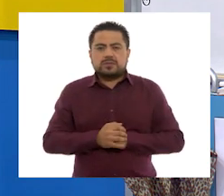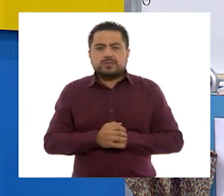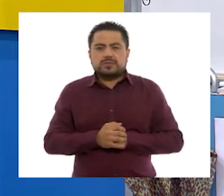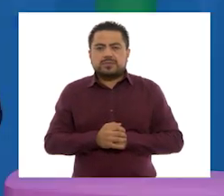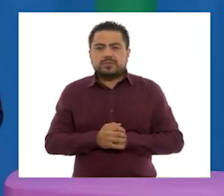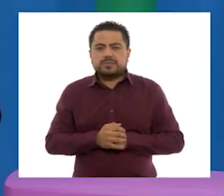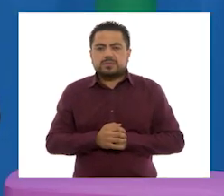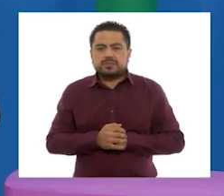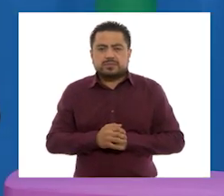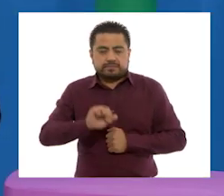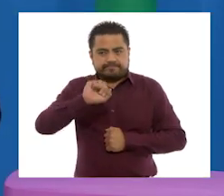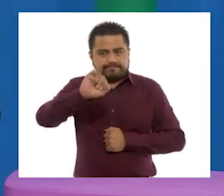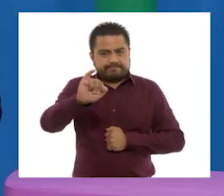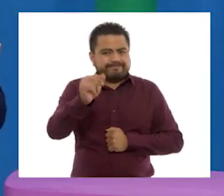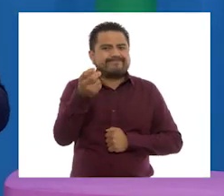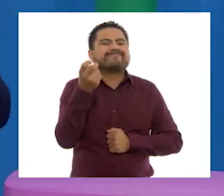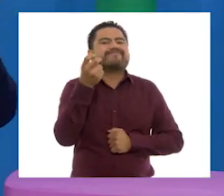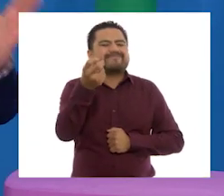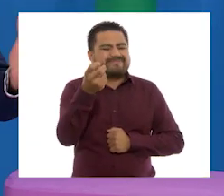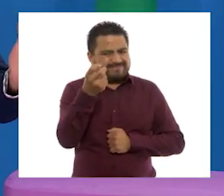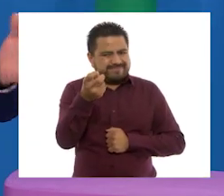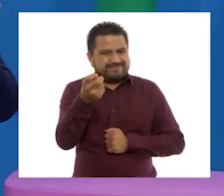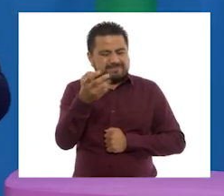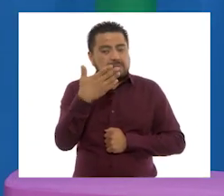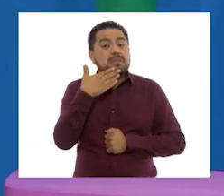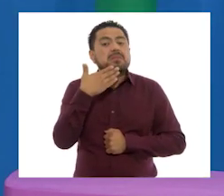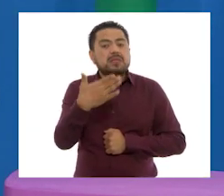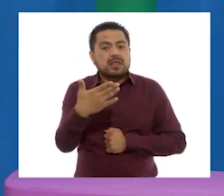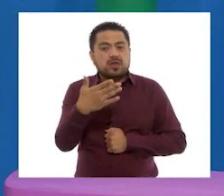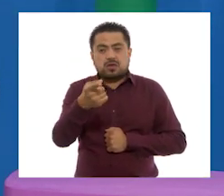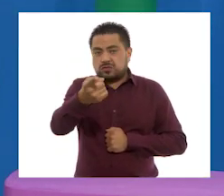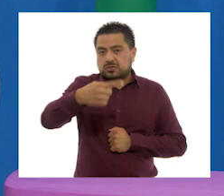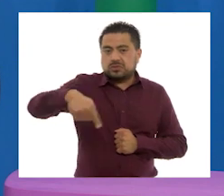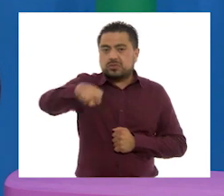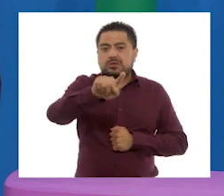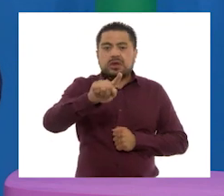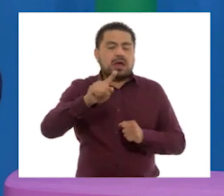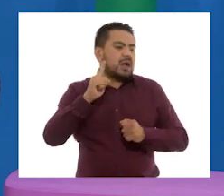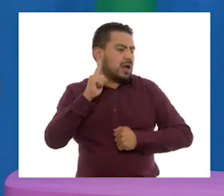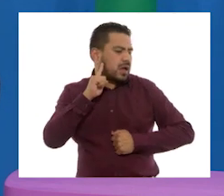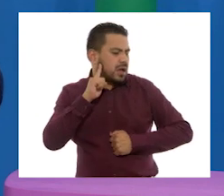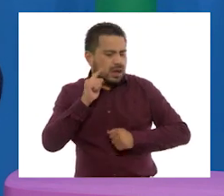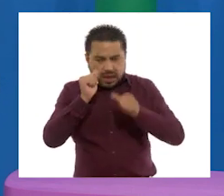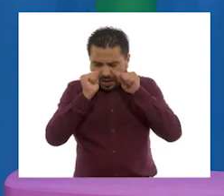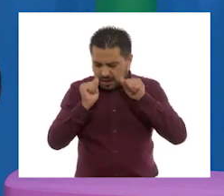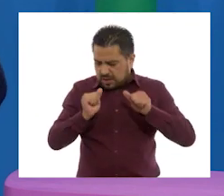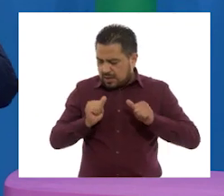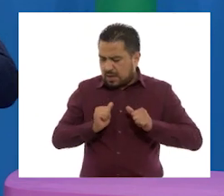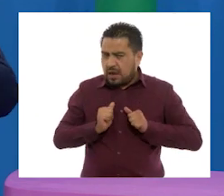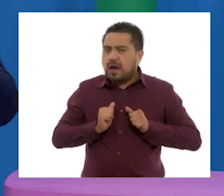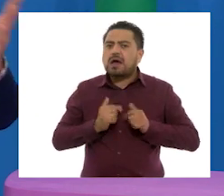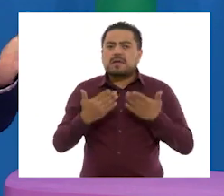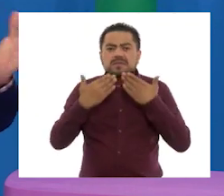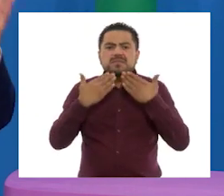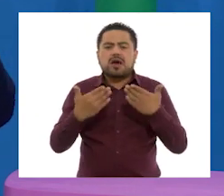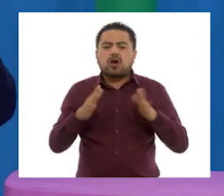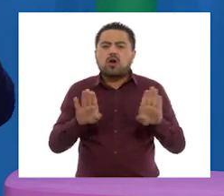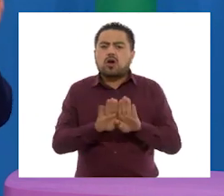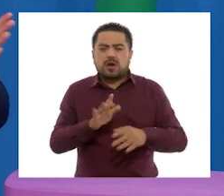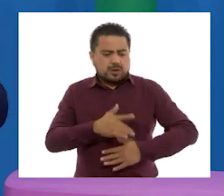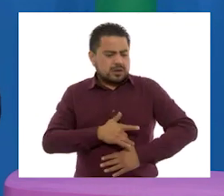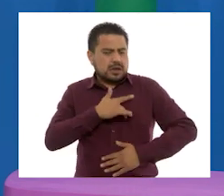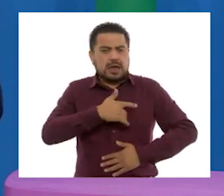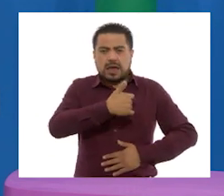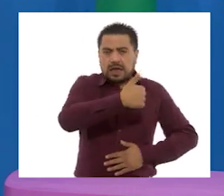Uh-huh. Exactamente. Pues qué bueno que ustedes allá hayan escuchado con atención y flexibilidad cómo se sienten